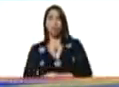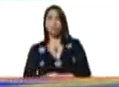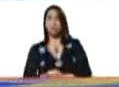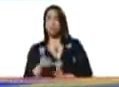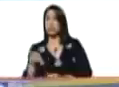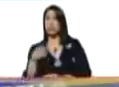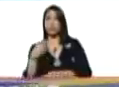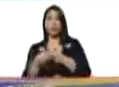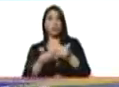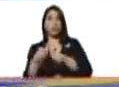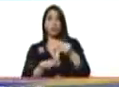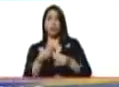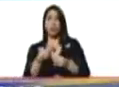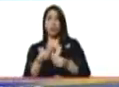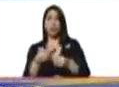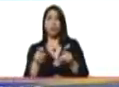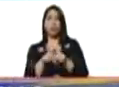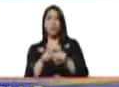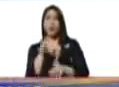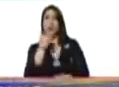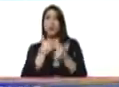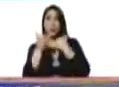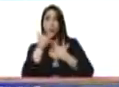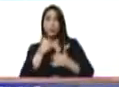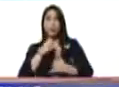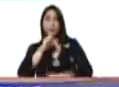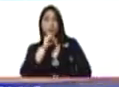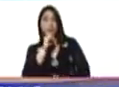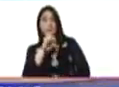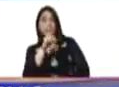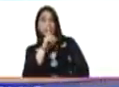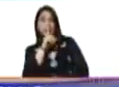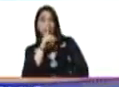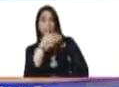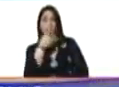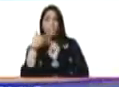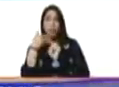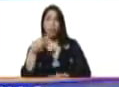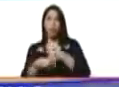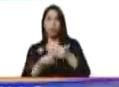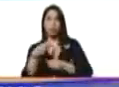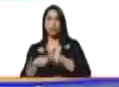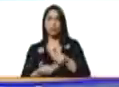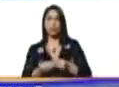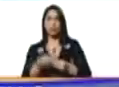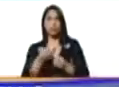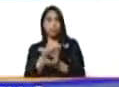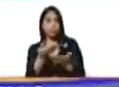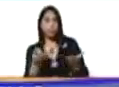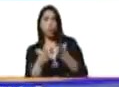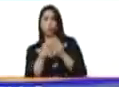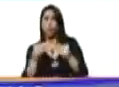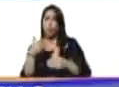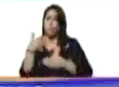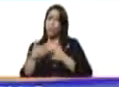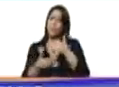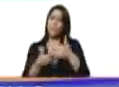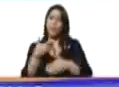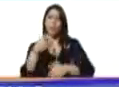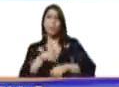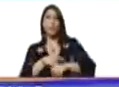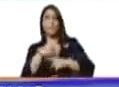error. En silencio tenía que ser. Y así ha sido todo este tiempo para